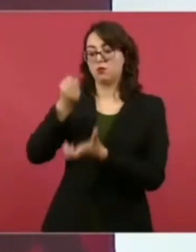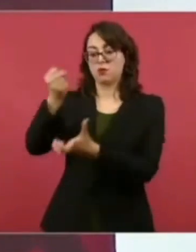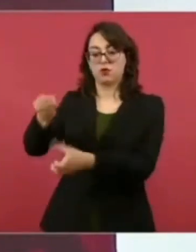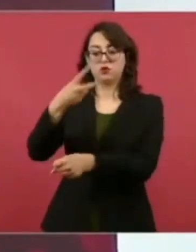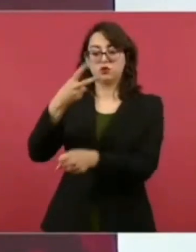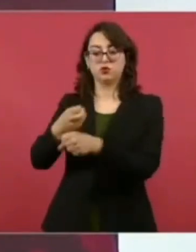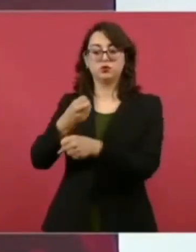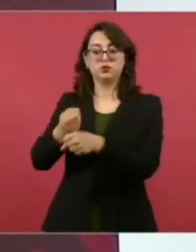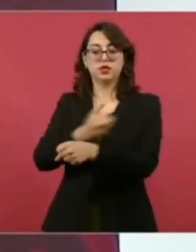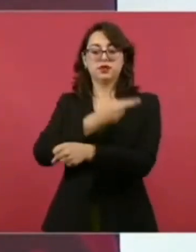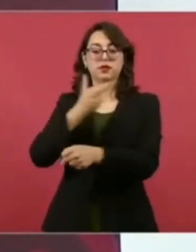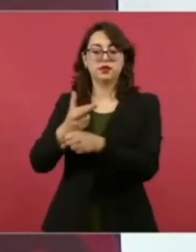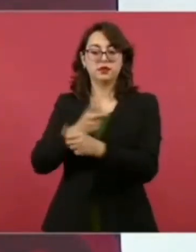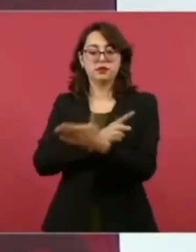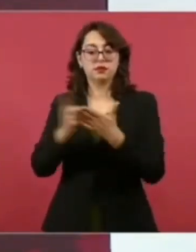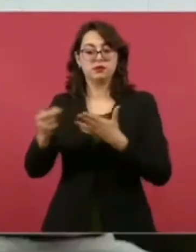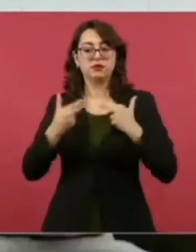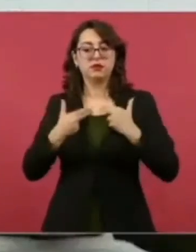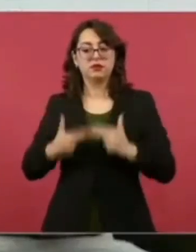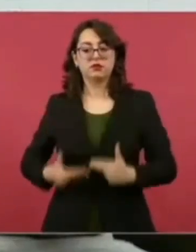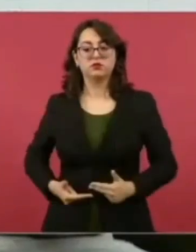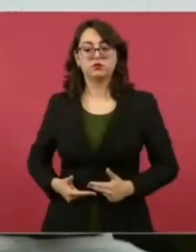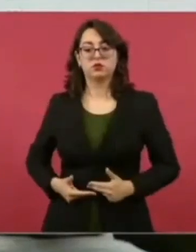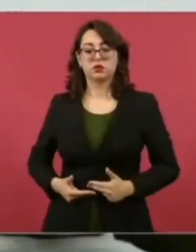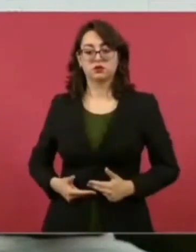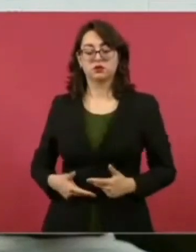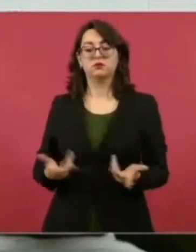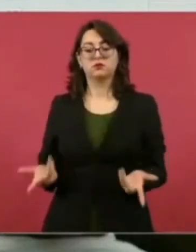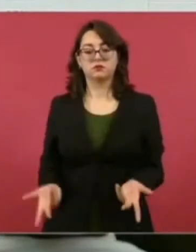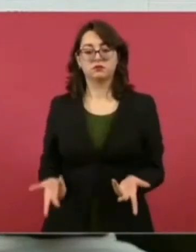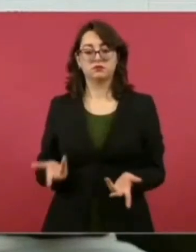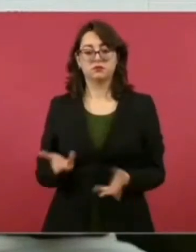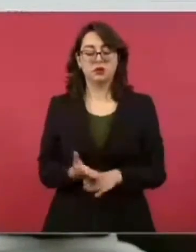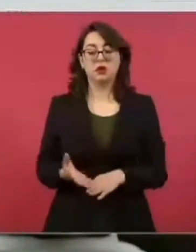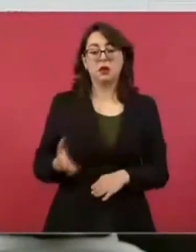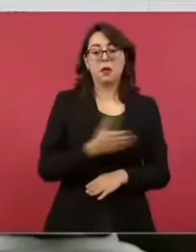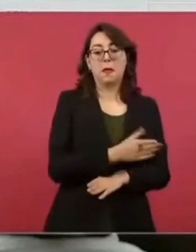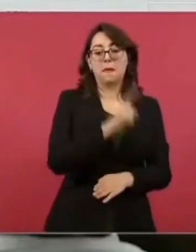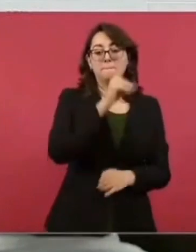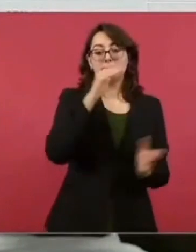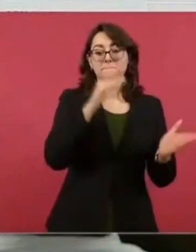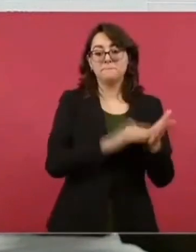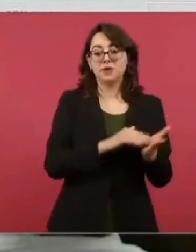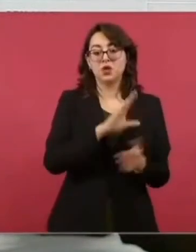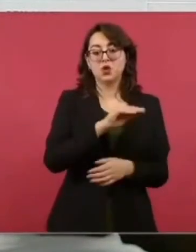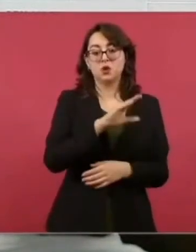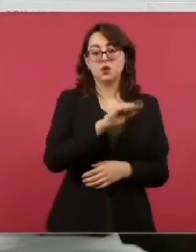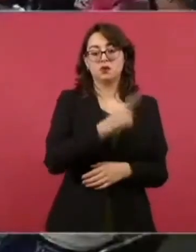la subsecretaría de derechos humanos de mil noventa y un millones